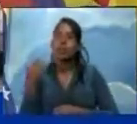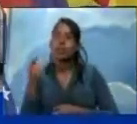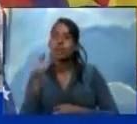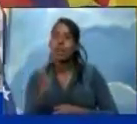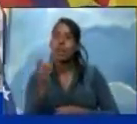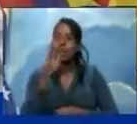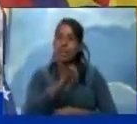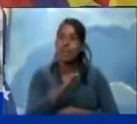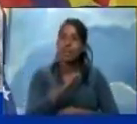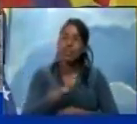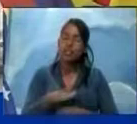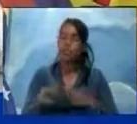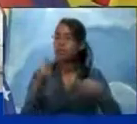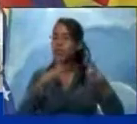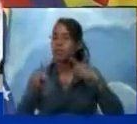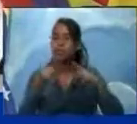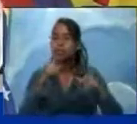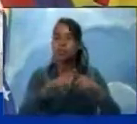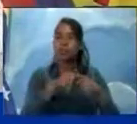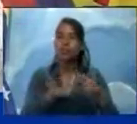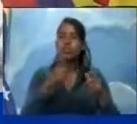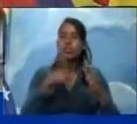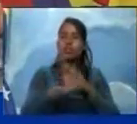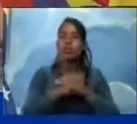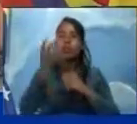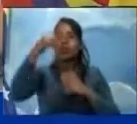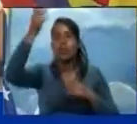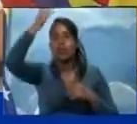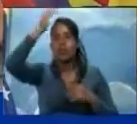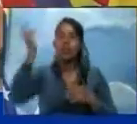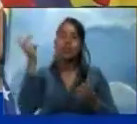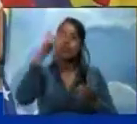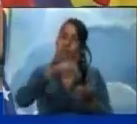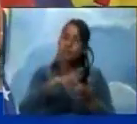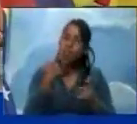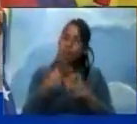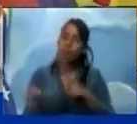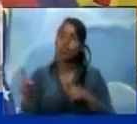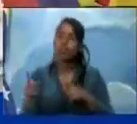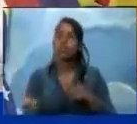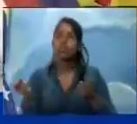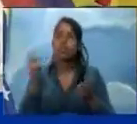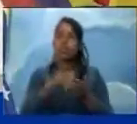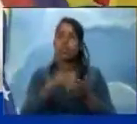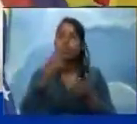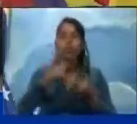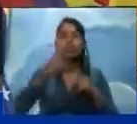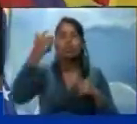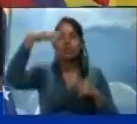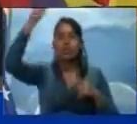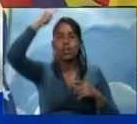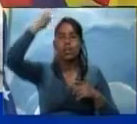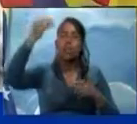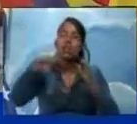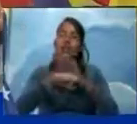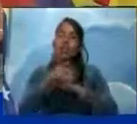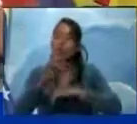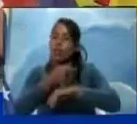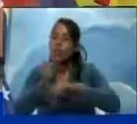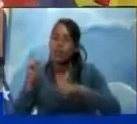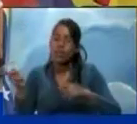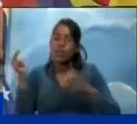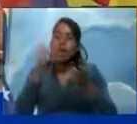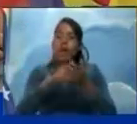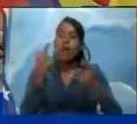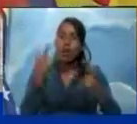es pasajero, se va un rey y se levanta otro rey. Se va un alcalde y se